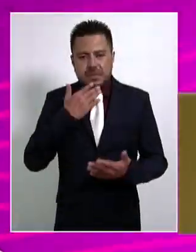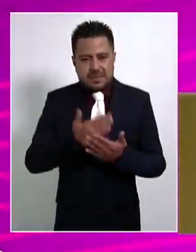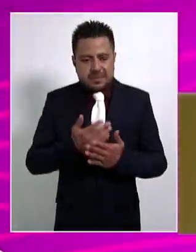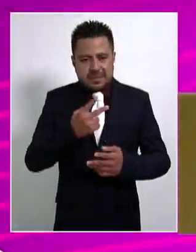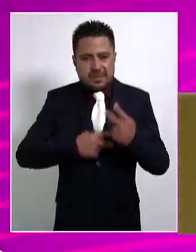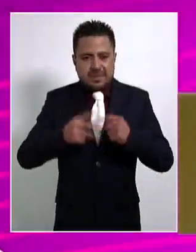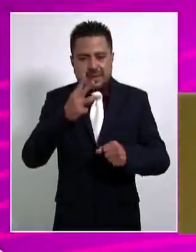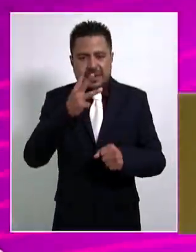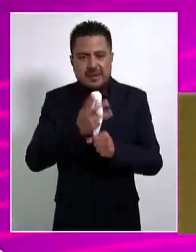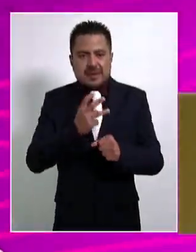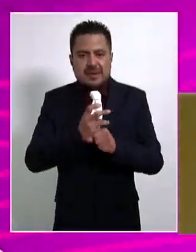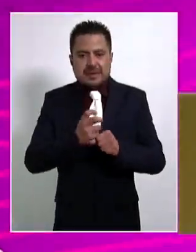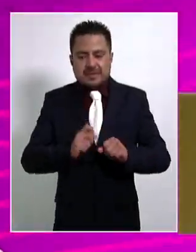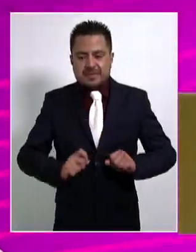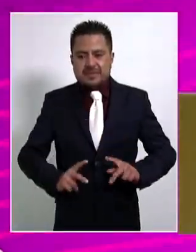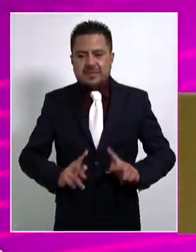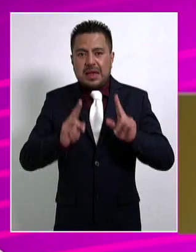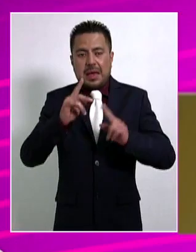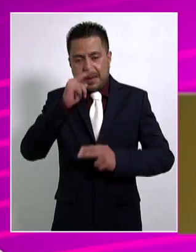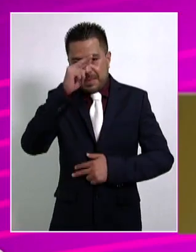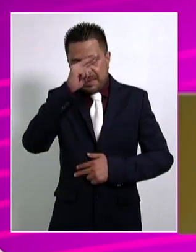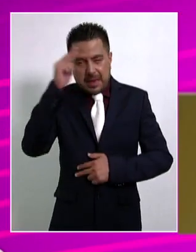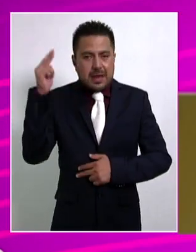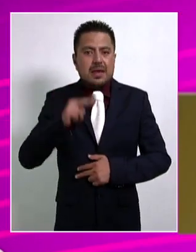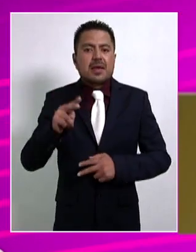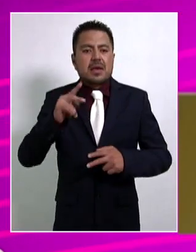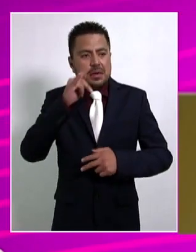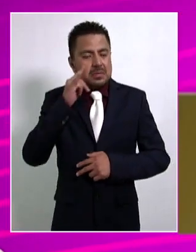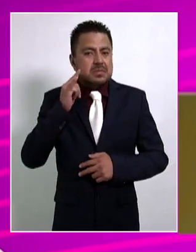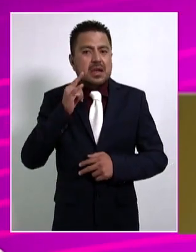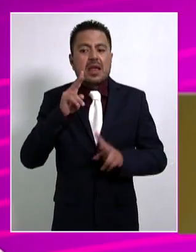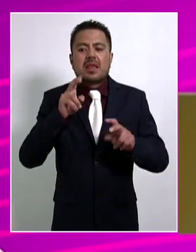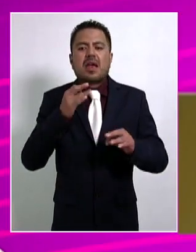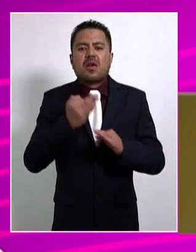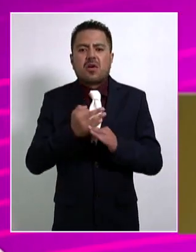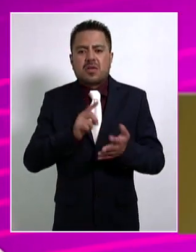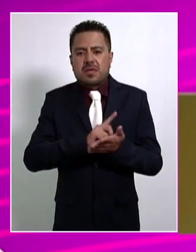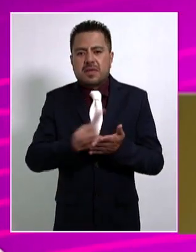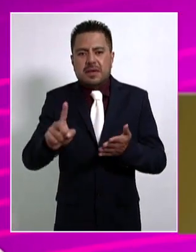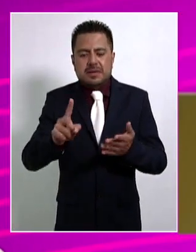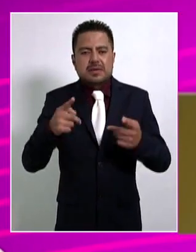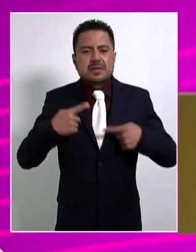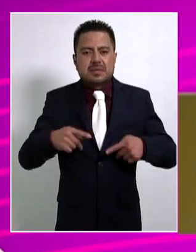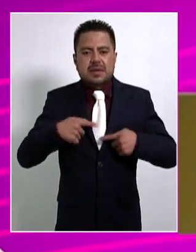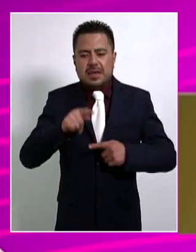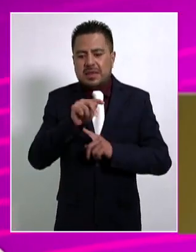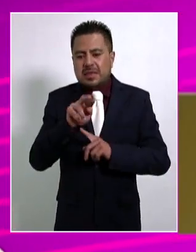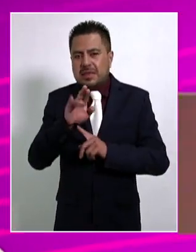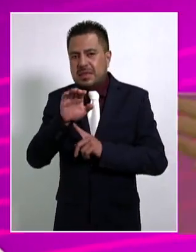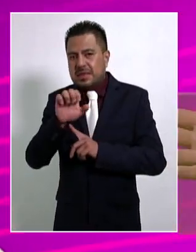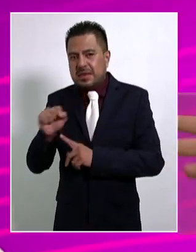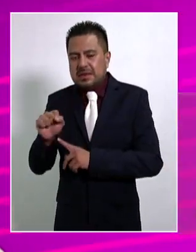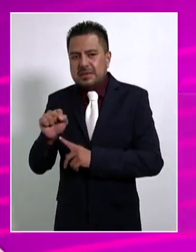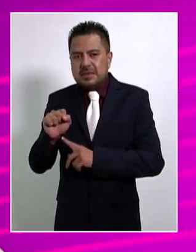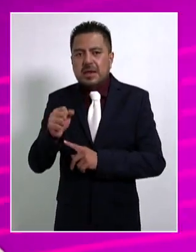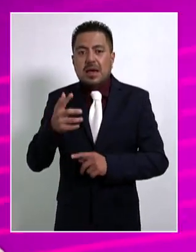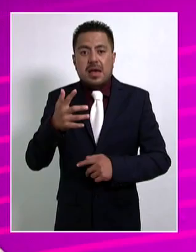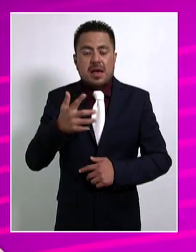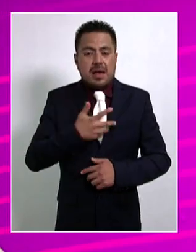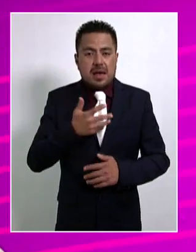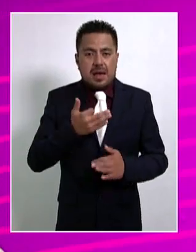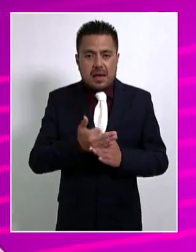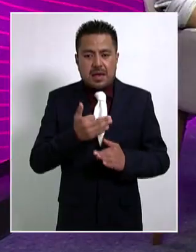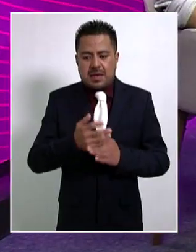Bienvenidas a este tercer segmento de México Invisible. El tema del día de hoy es los derechos de las personas trans. Tenemos